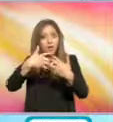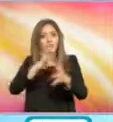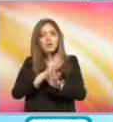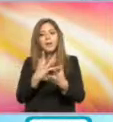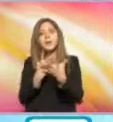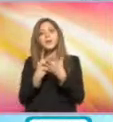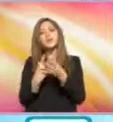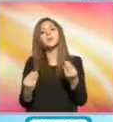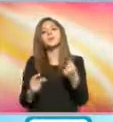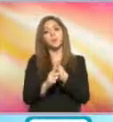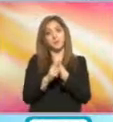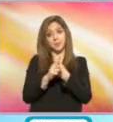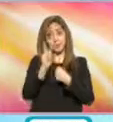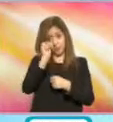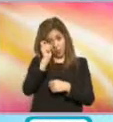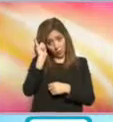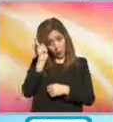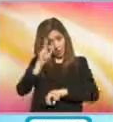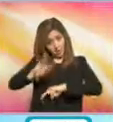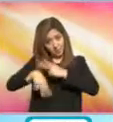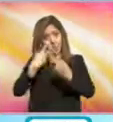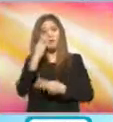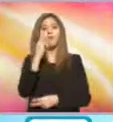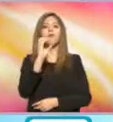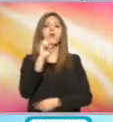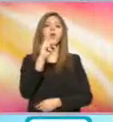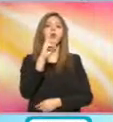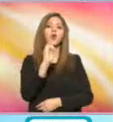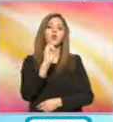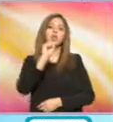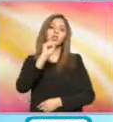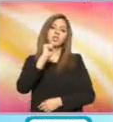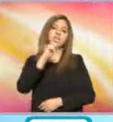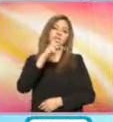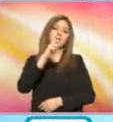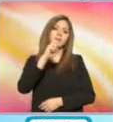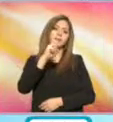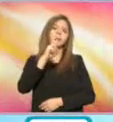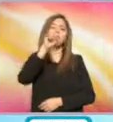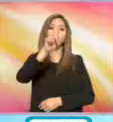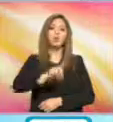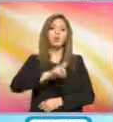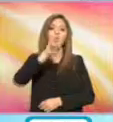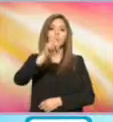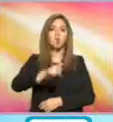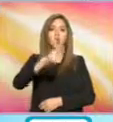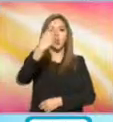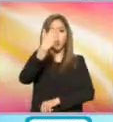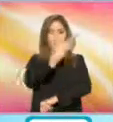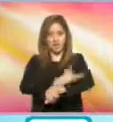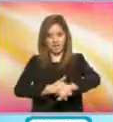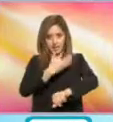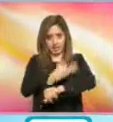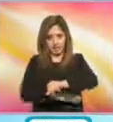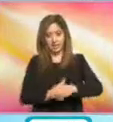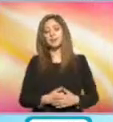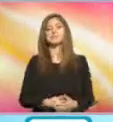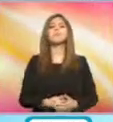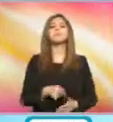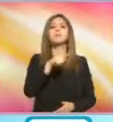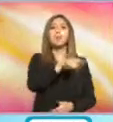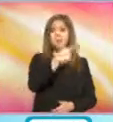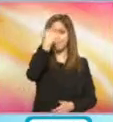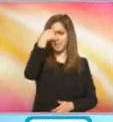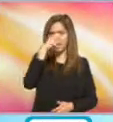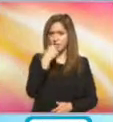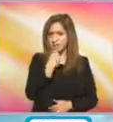todo. No dejen de verlo, en el Foro Shakespeare está los domingos a las 1 de la tarde. Muy bien. Muy bien, esto es para niños. todos, o para niños o para todo Para